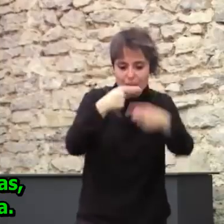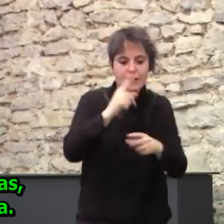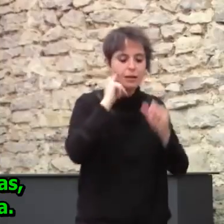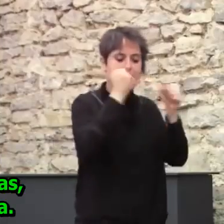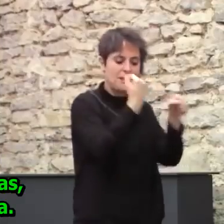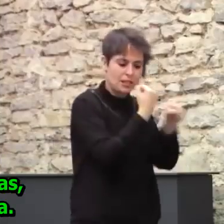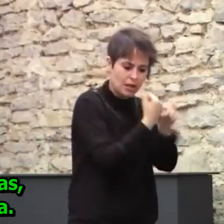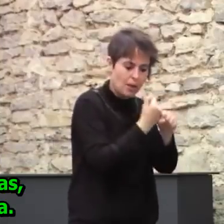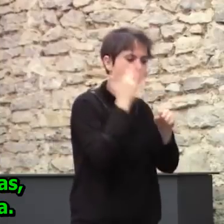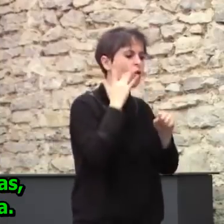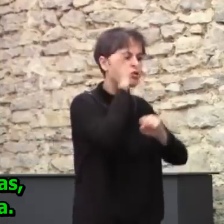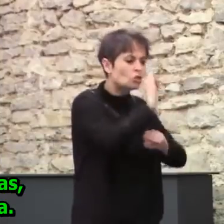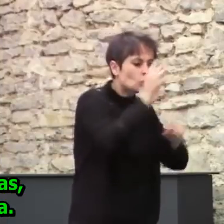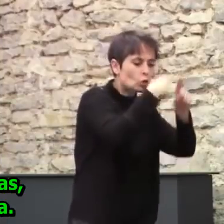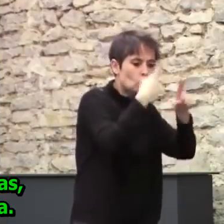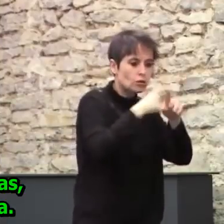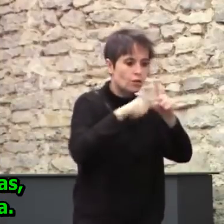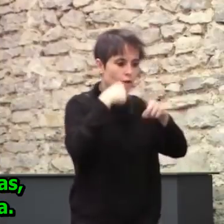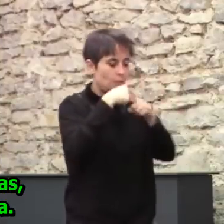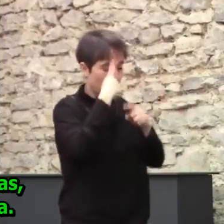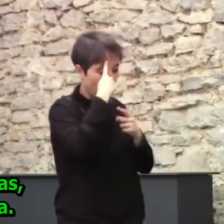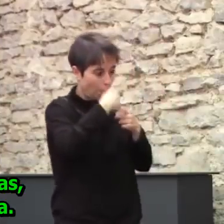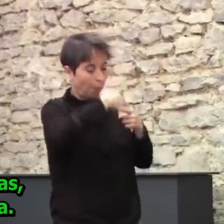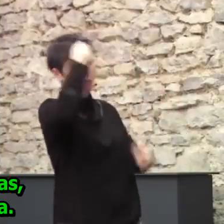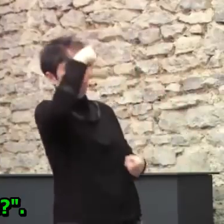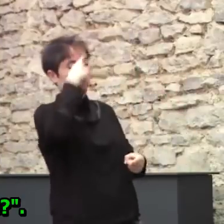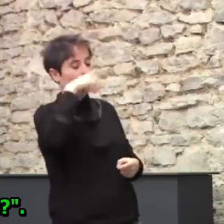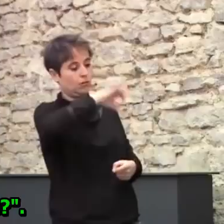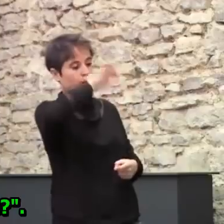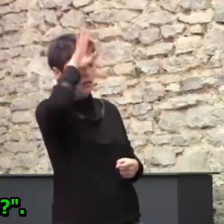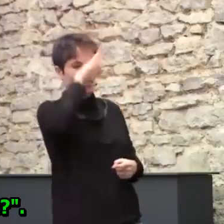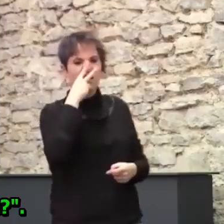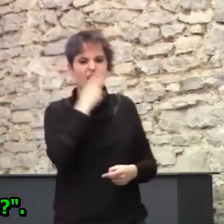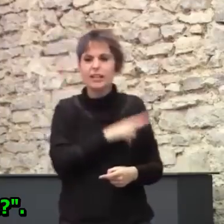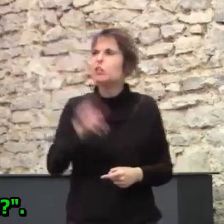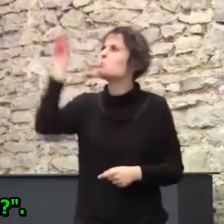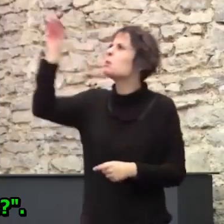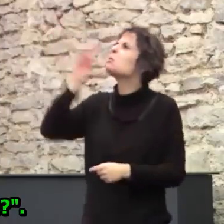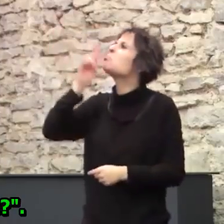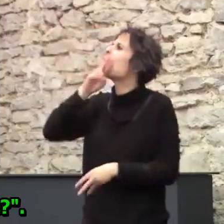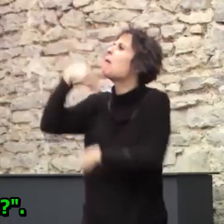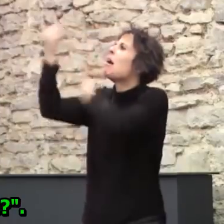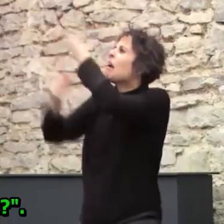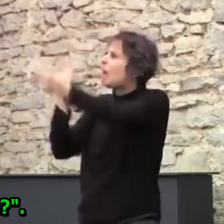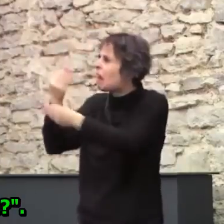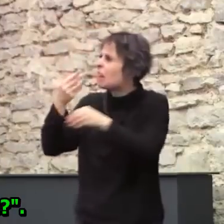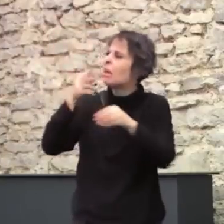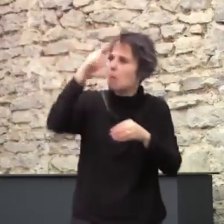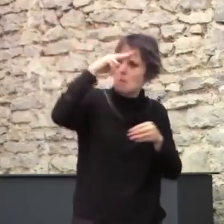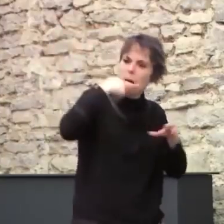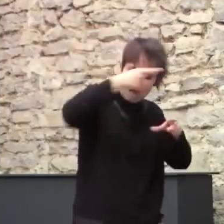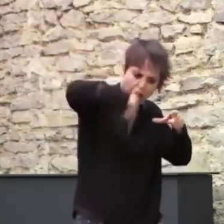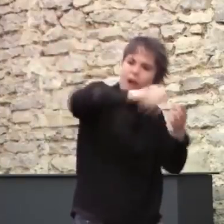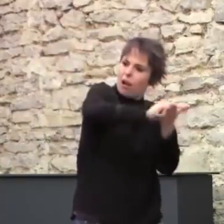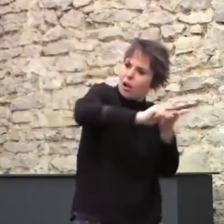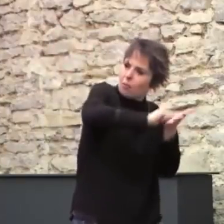tareas domésticas y toda la familia se queda igual, alucinada, ¿no? Los niños preguntando, mamá, ¿qué hace papá limpiando los platos?